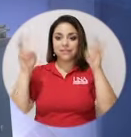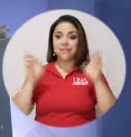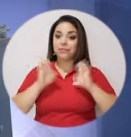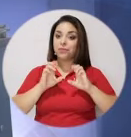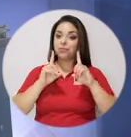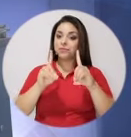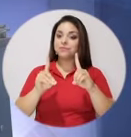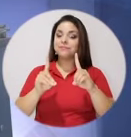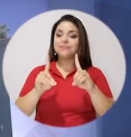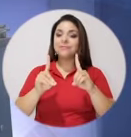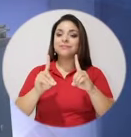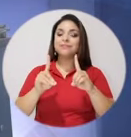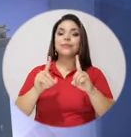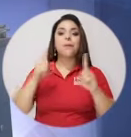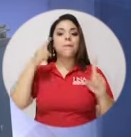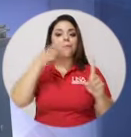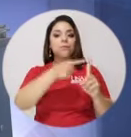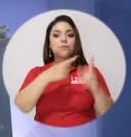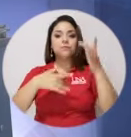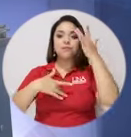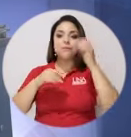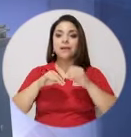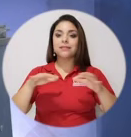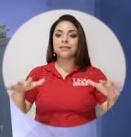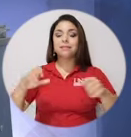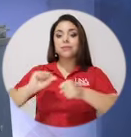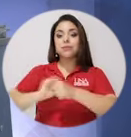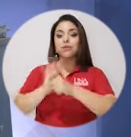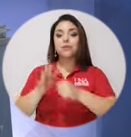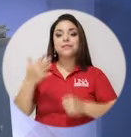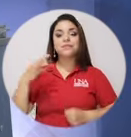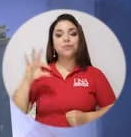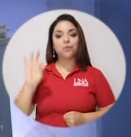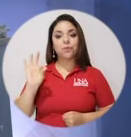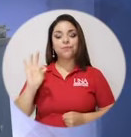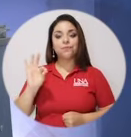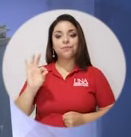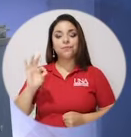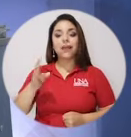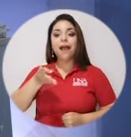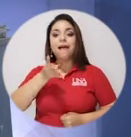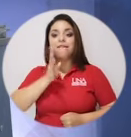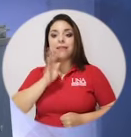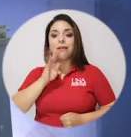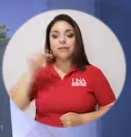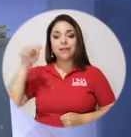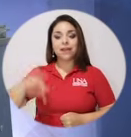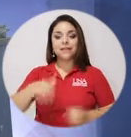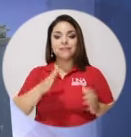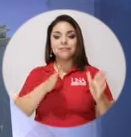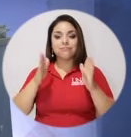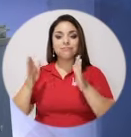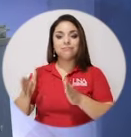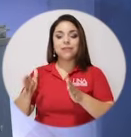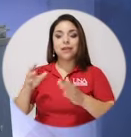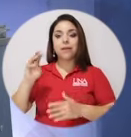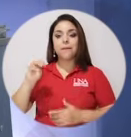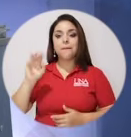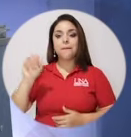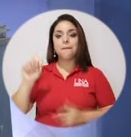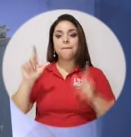materia educativa en el marco de la pandemia por el COVID-19. Conversamos en este bloque con